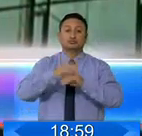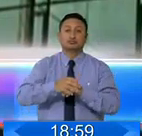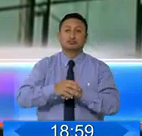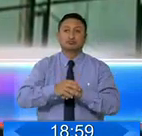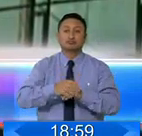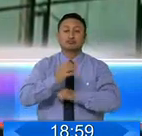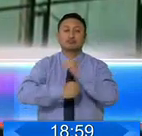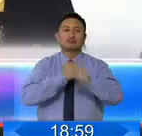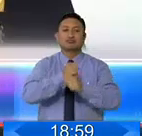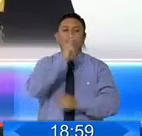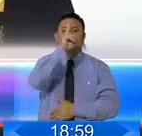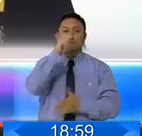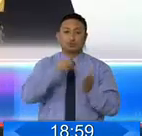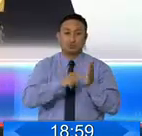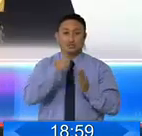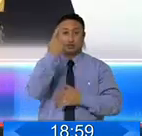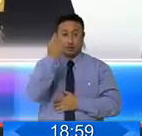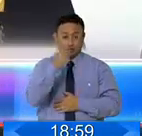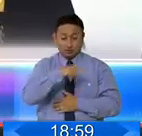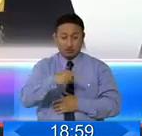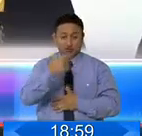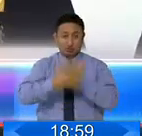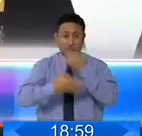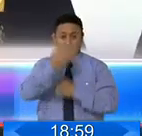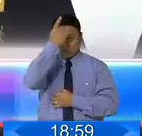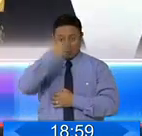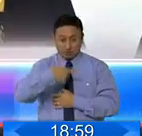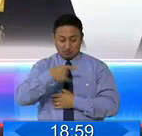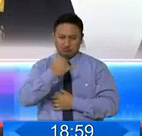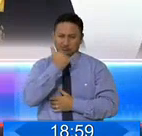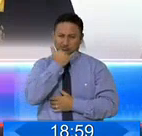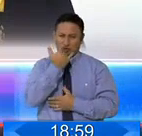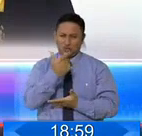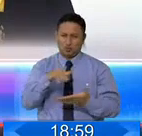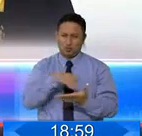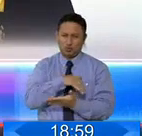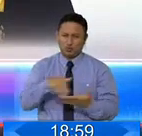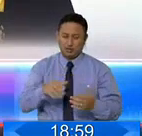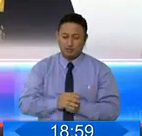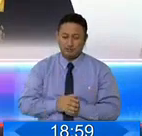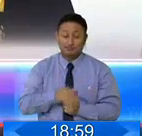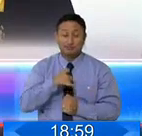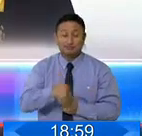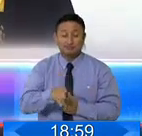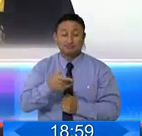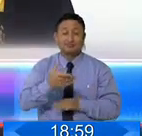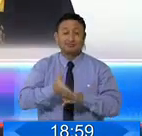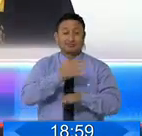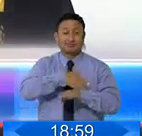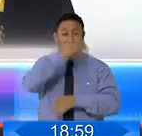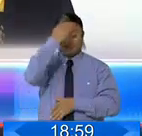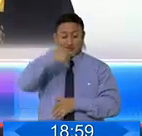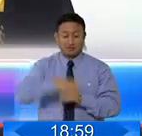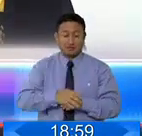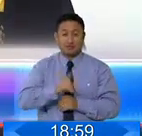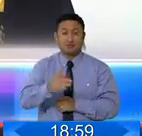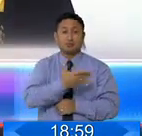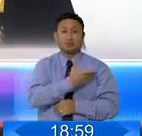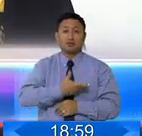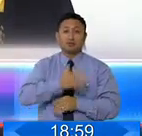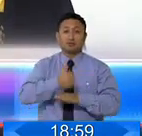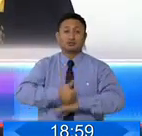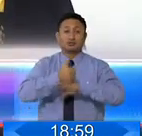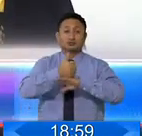del 2011. Esa sentencia, según el tribunal arbitral, fue escrita para el presidente de la